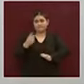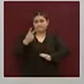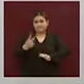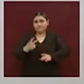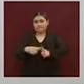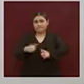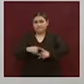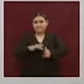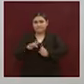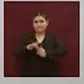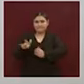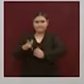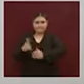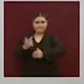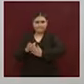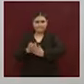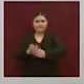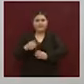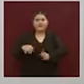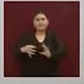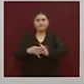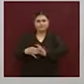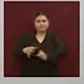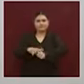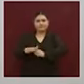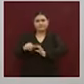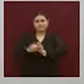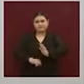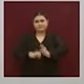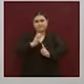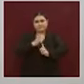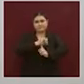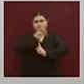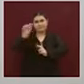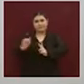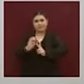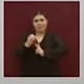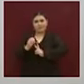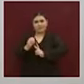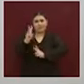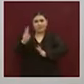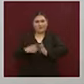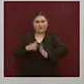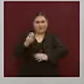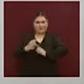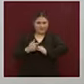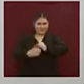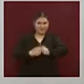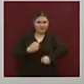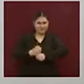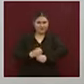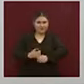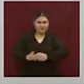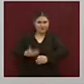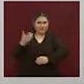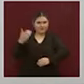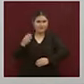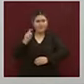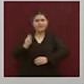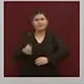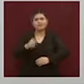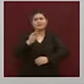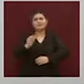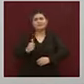1.362 apoyos económicos correspondientes a los meses de enero a octubre de 2022. Significa que tenemos